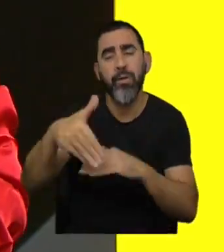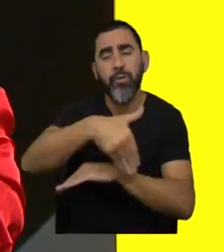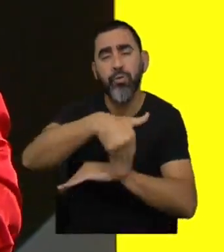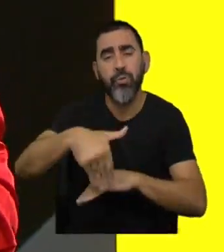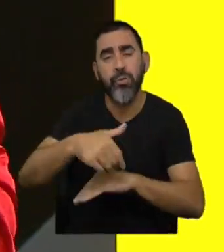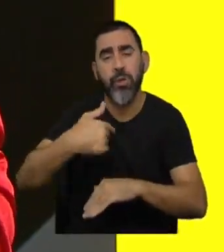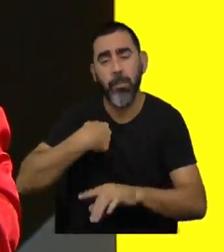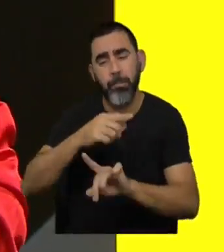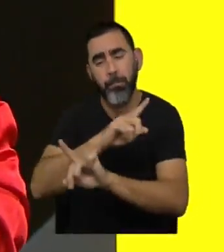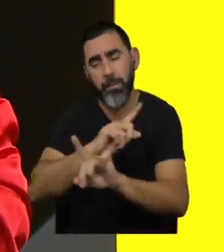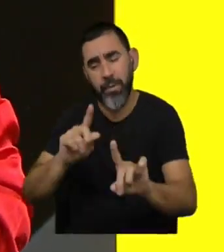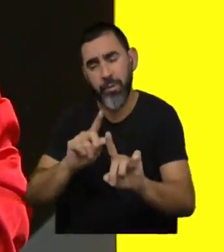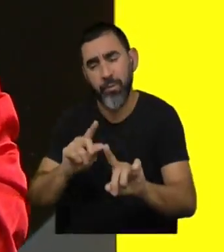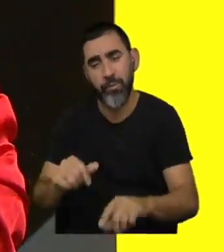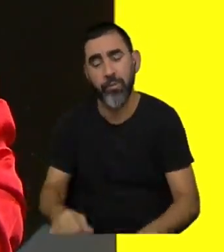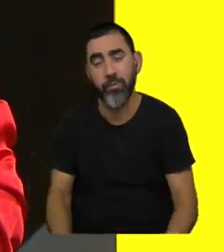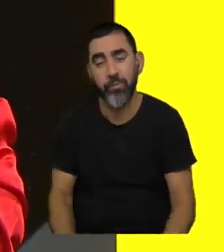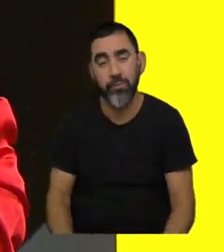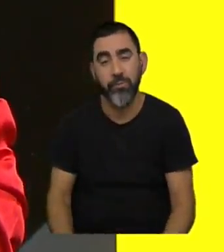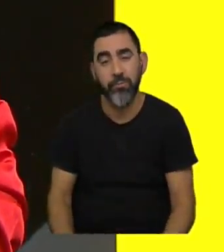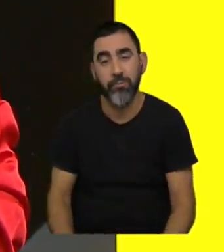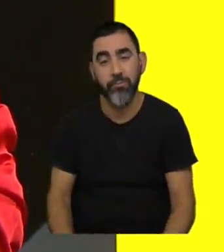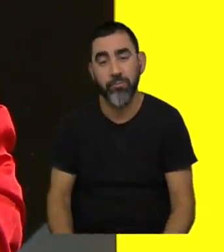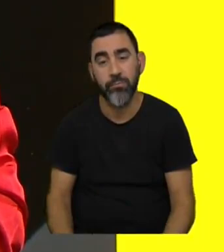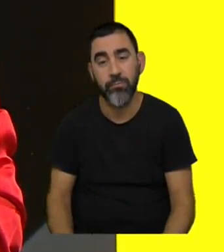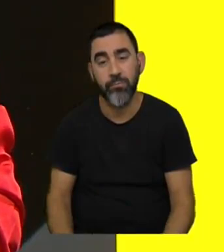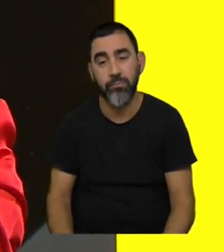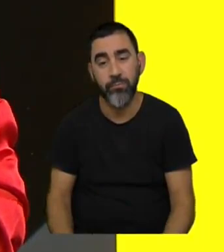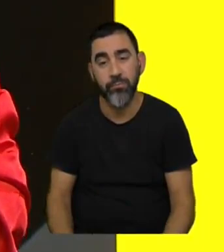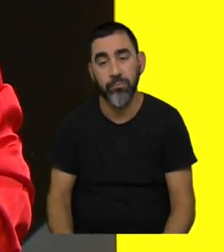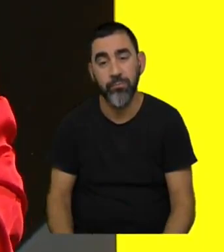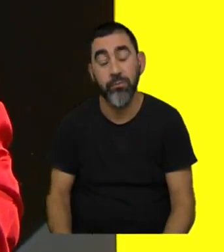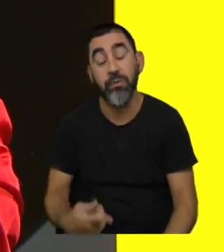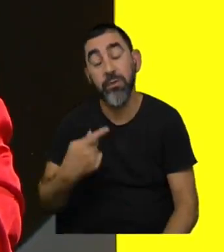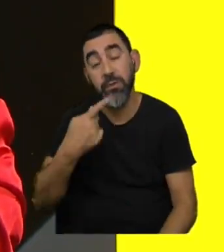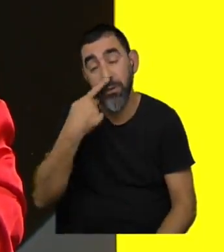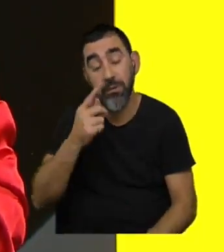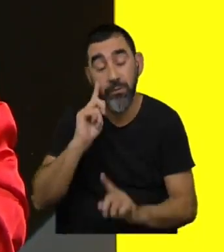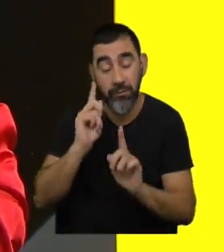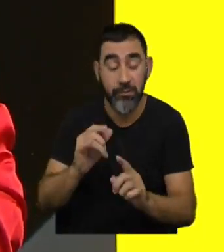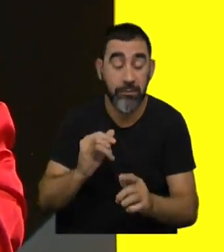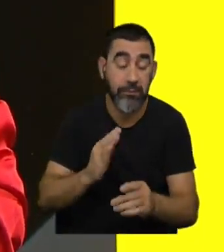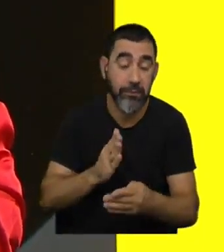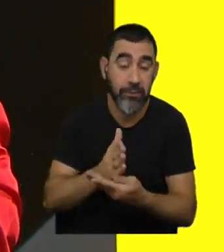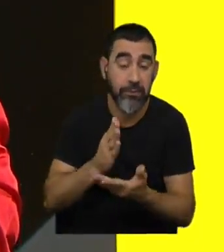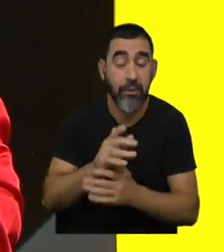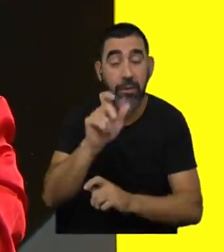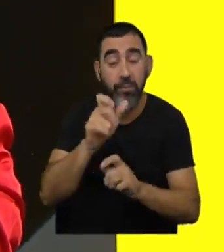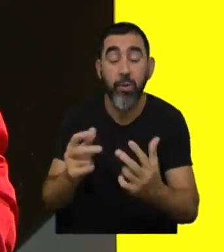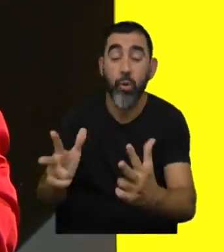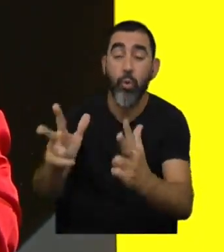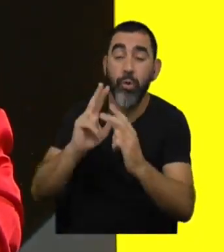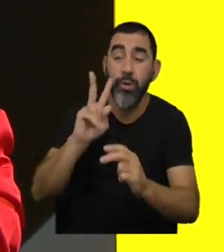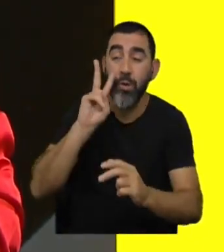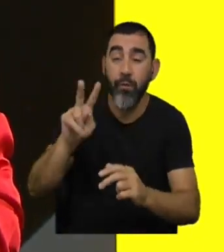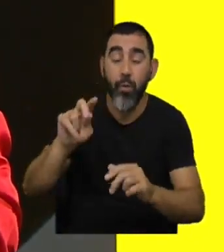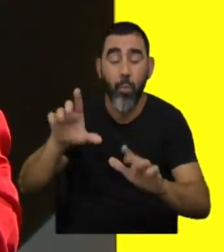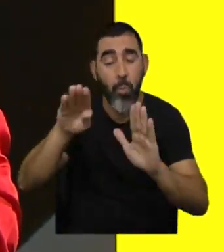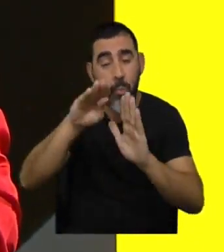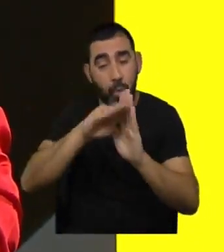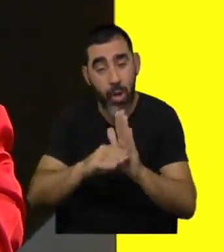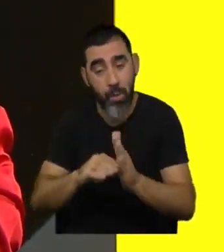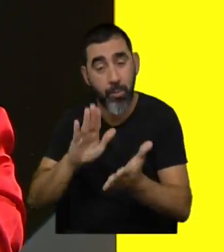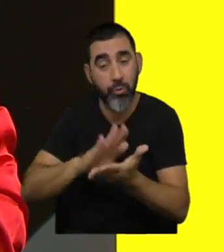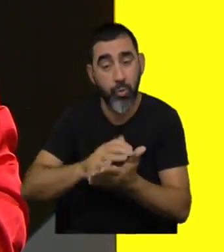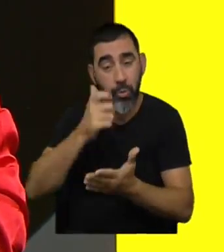menos, seguramente más a ti. Pero no, nos pareció interesante, siempre nos parece interesante cuando la gente nos dice que ve sobre ciencia, ese es un